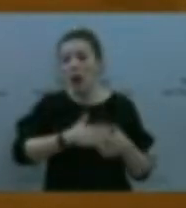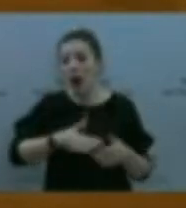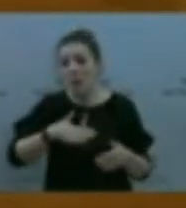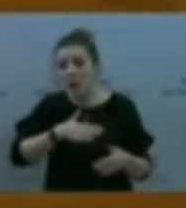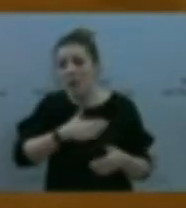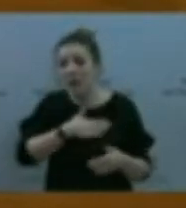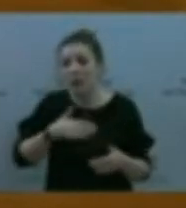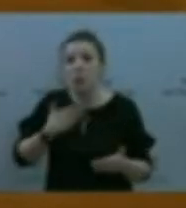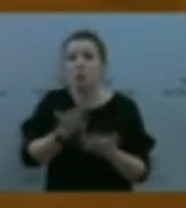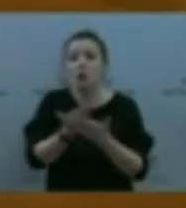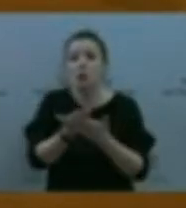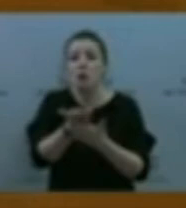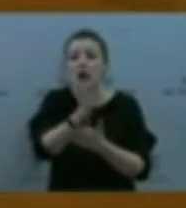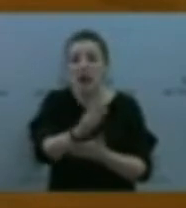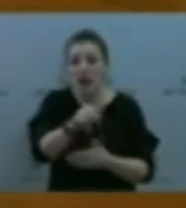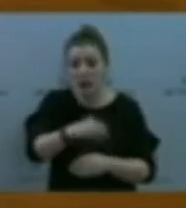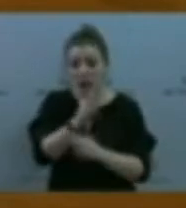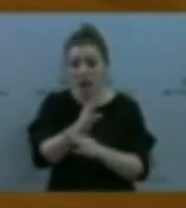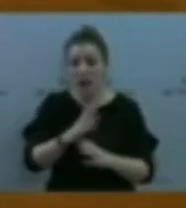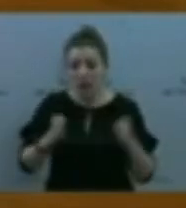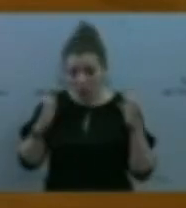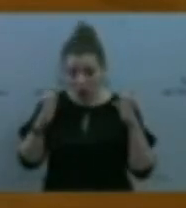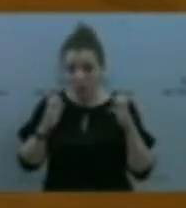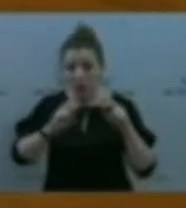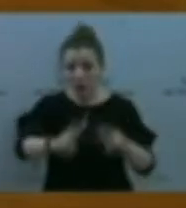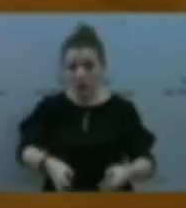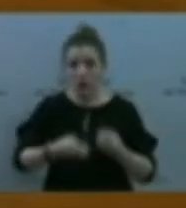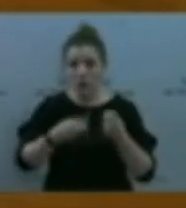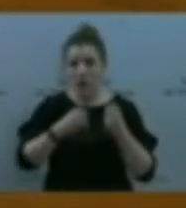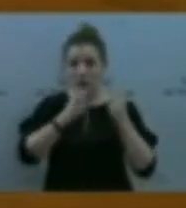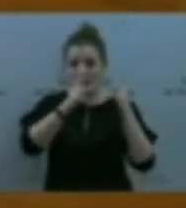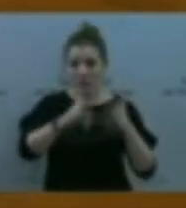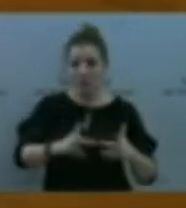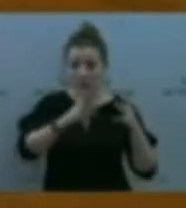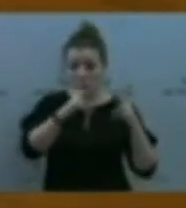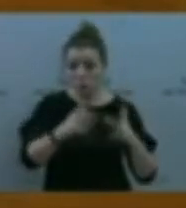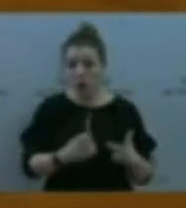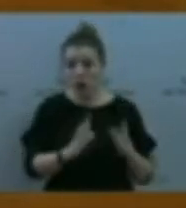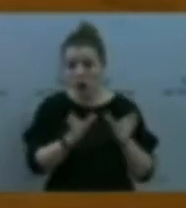una reforma de la sindicatura, lo hagamos al revés. Hablemos de qué texto traer, de qué